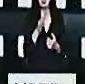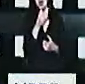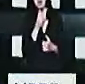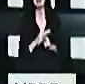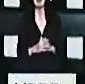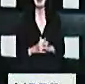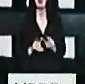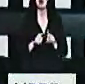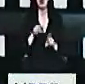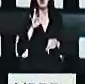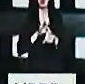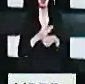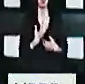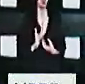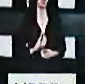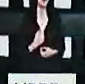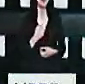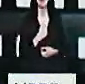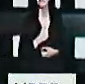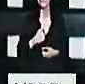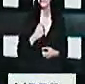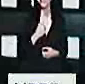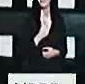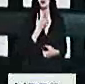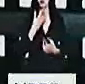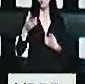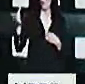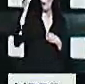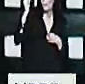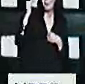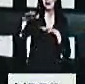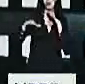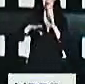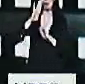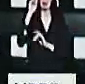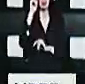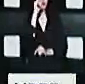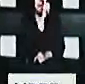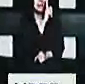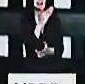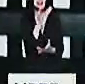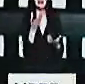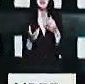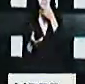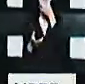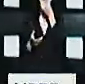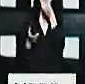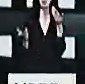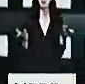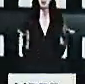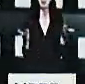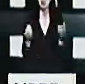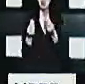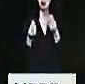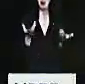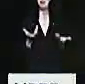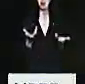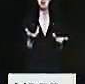Entonces, ¿qué pasa? Que se frustra ese profesional porque lo formamos para las cosas más complejas, y esas cosas más complejas